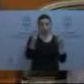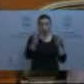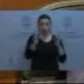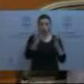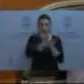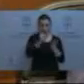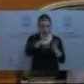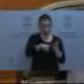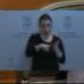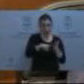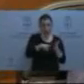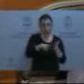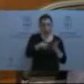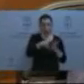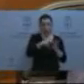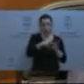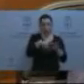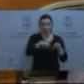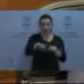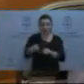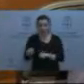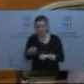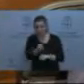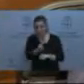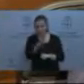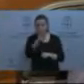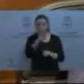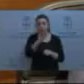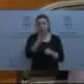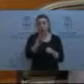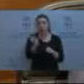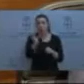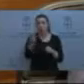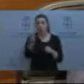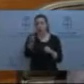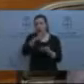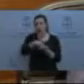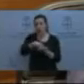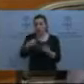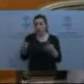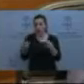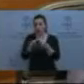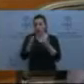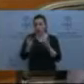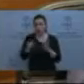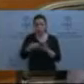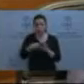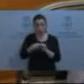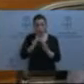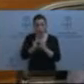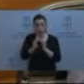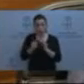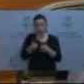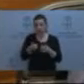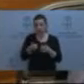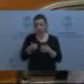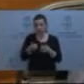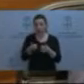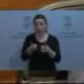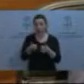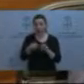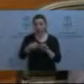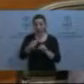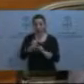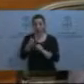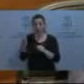curso o que el 17% de las plazas de los centros concertados no han sido ocupadas en este inicio de curso. Ante esa realidad, claro, la Consejería de